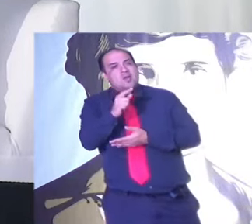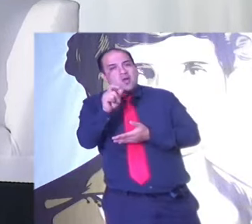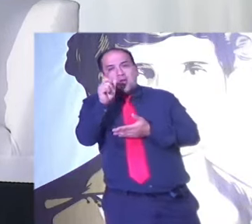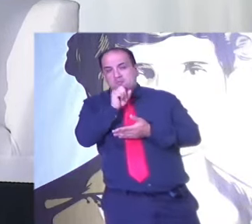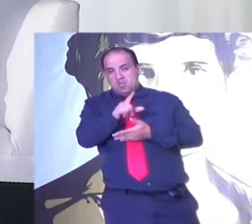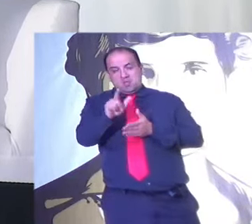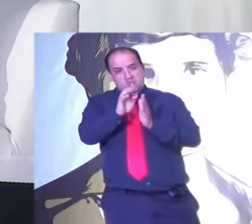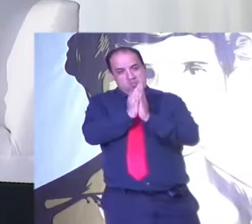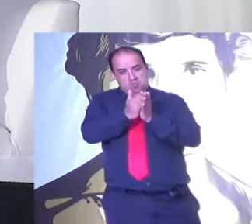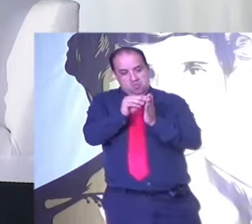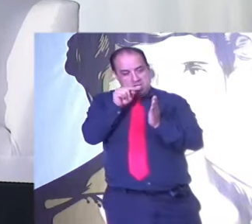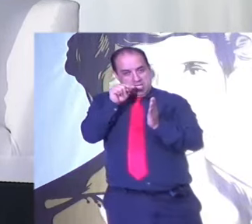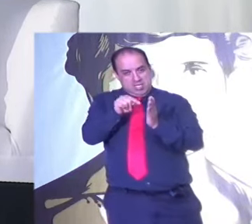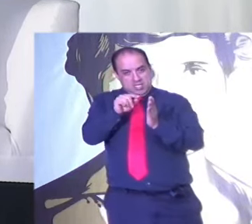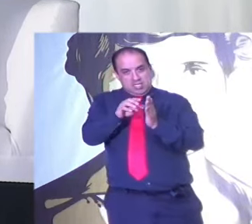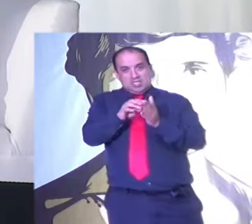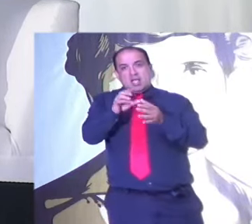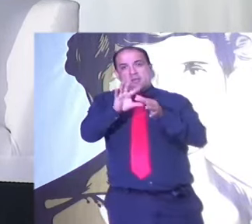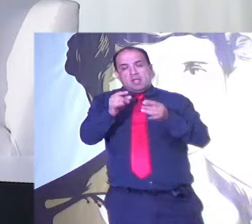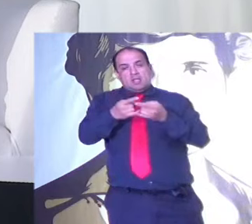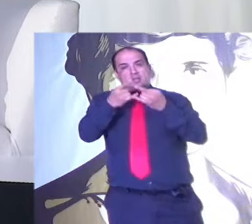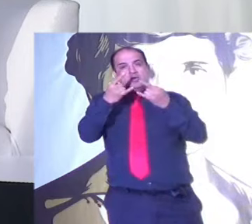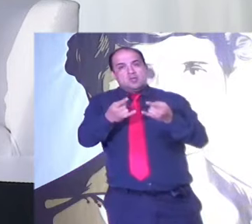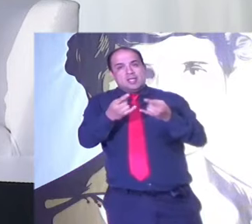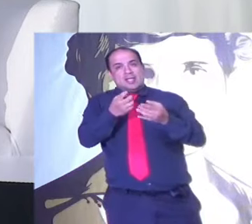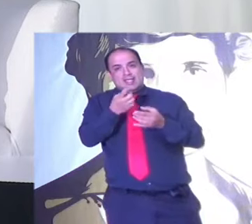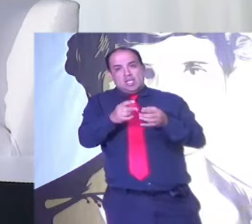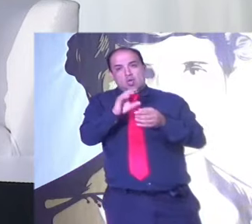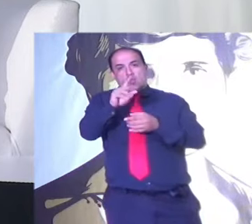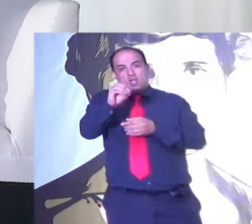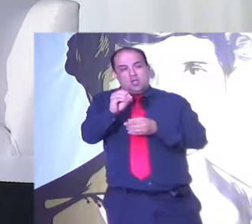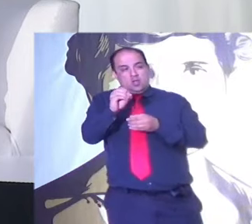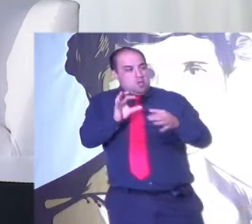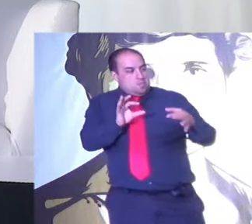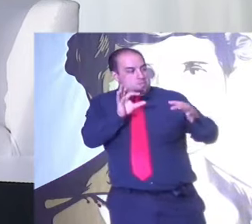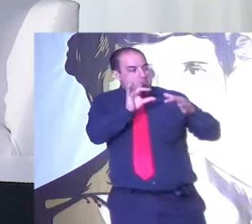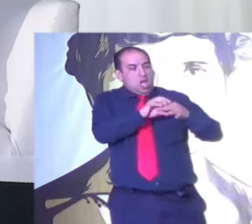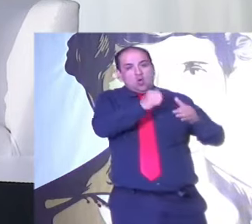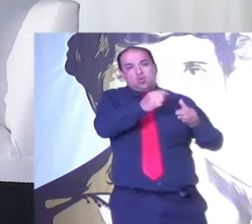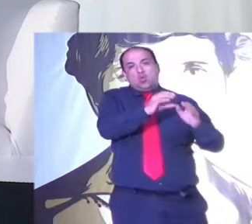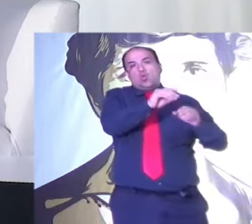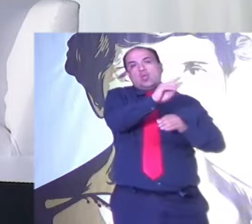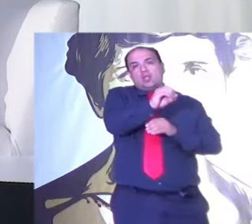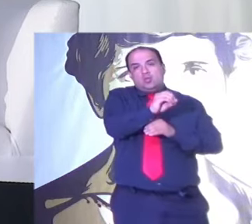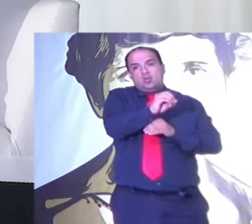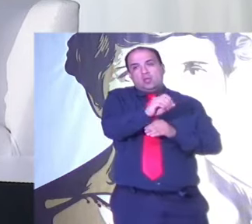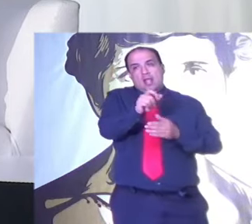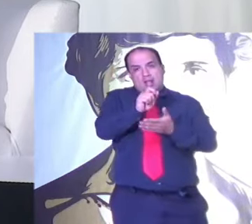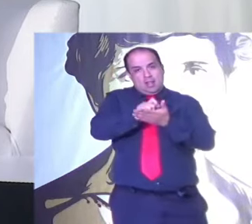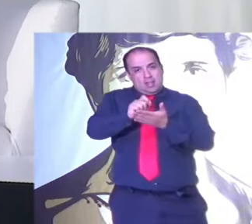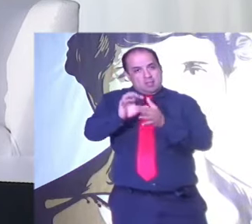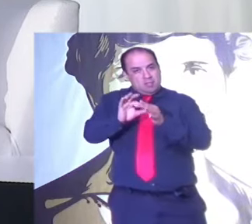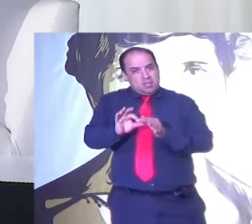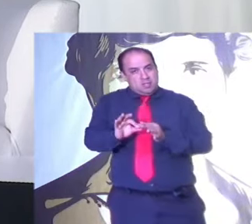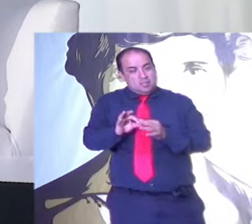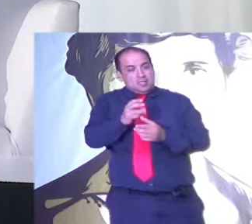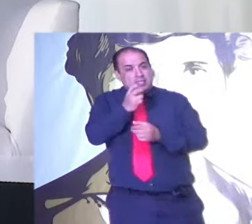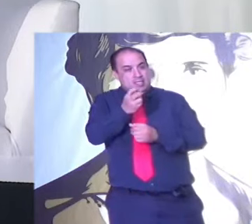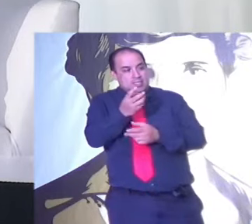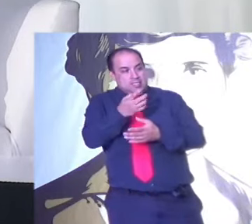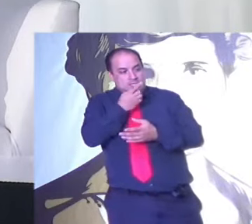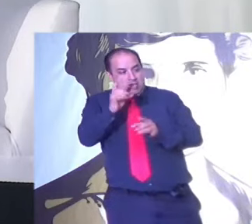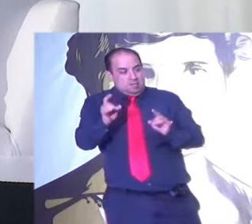mismo libro, ¿no? O sea, que un cuento estuviera haciendo referencia a otro cuento, ¿no?, en la narración, ¿no? Y eso sí, pues así como